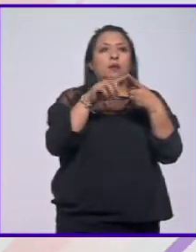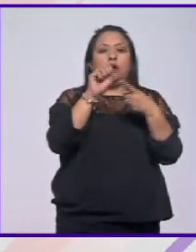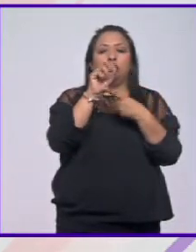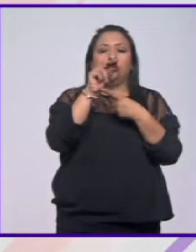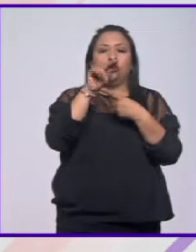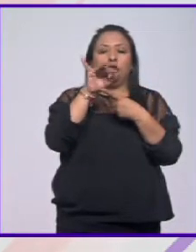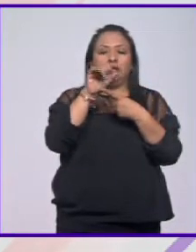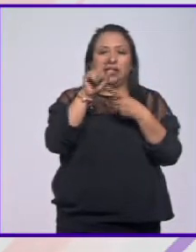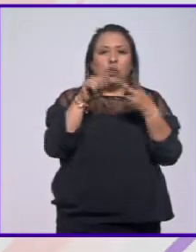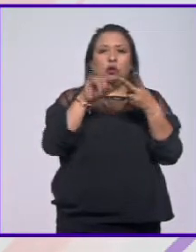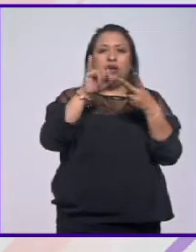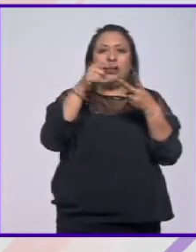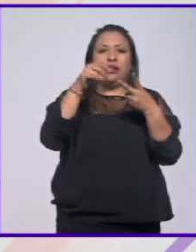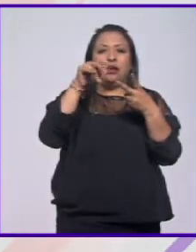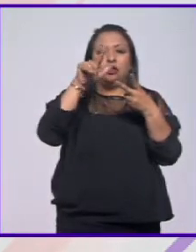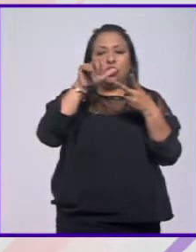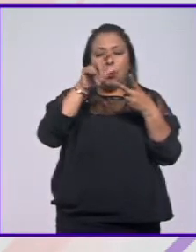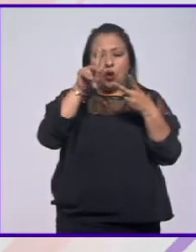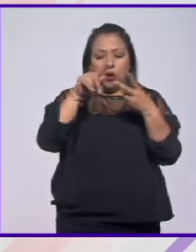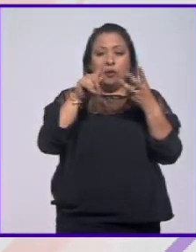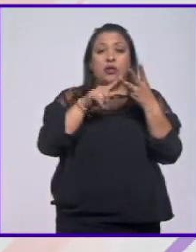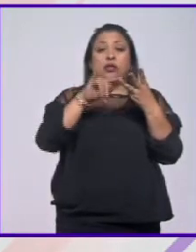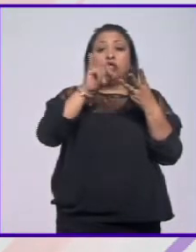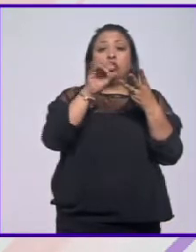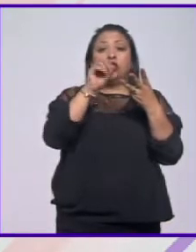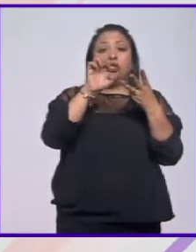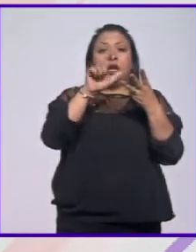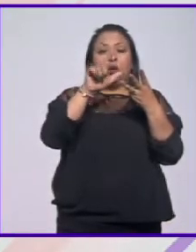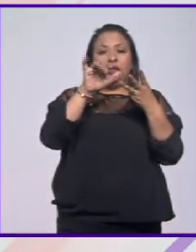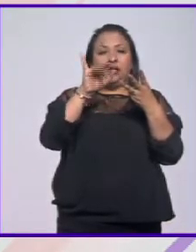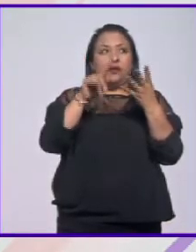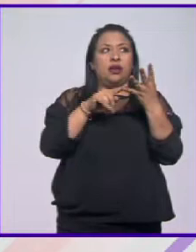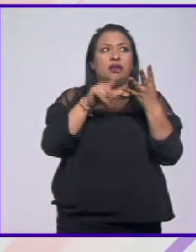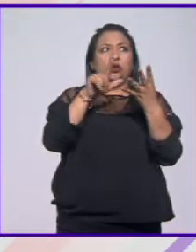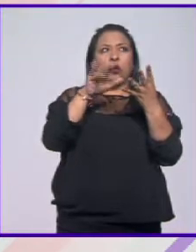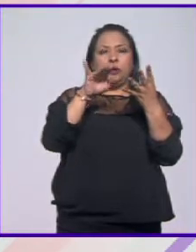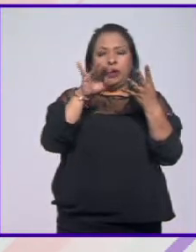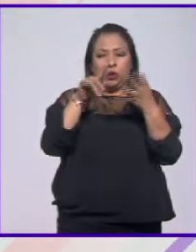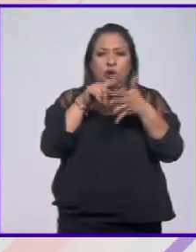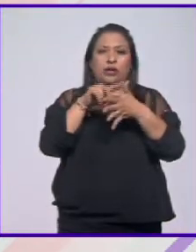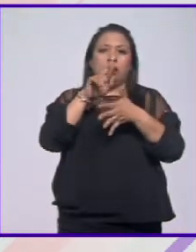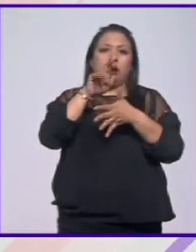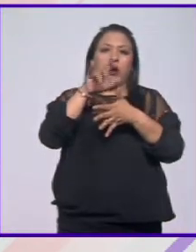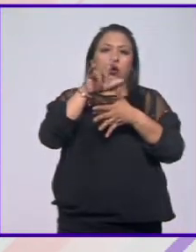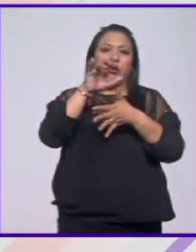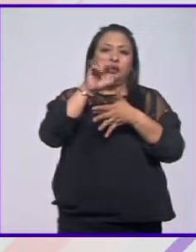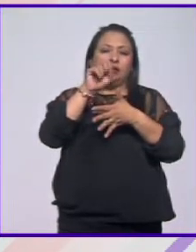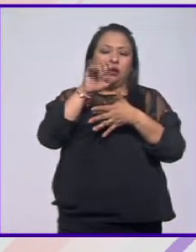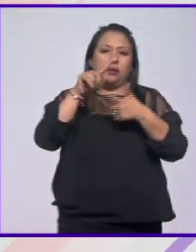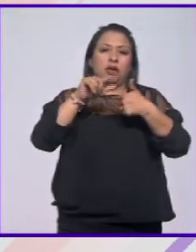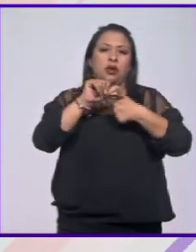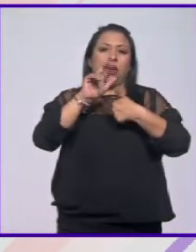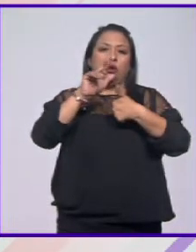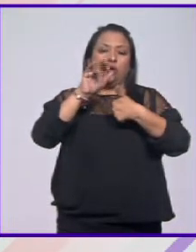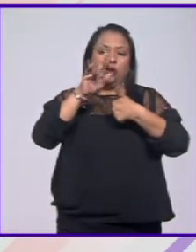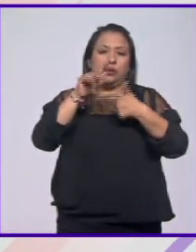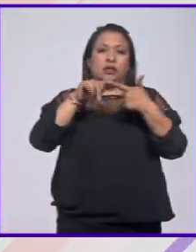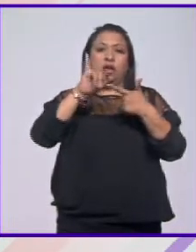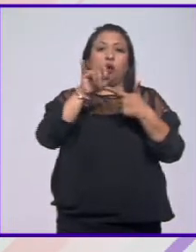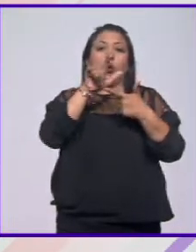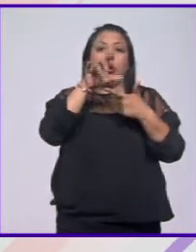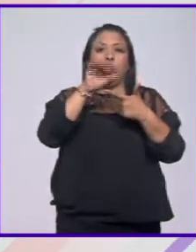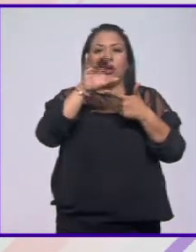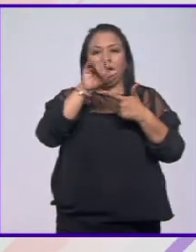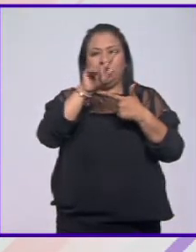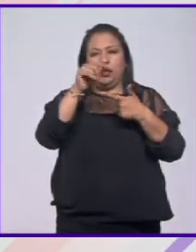Sonia Salum, Ignacio López Tarso, José Luis Ibáñez, Ludwig Margules, Raúl Cermeño, Arturo Ripstein y Julio